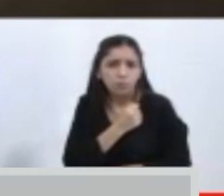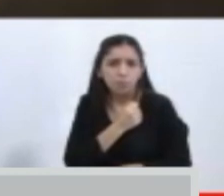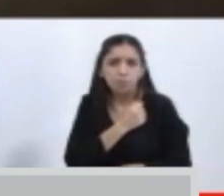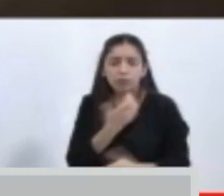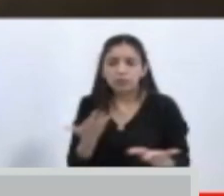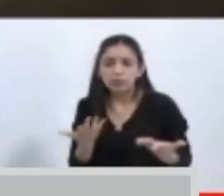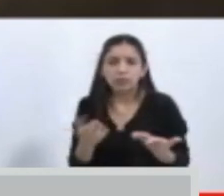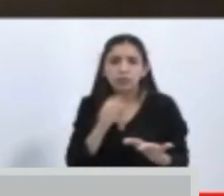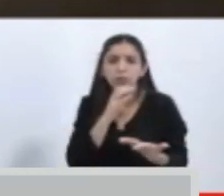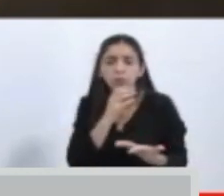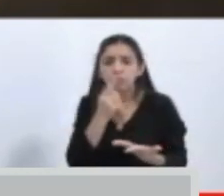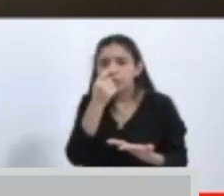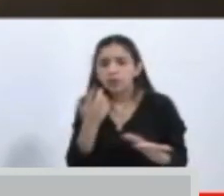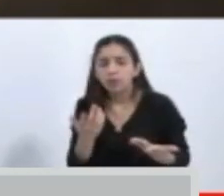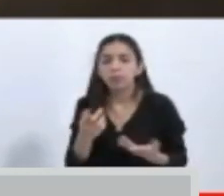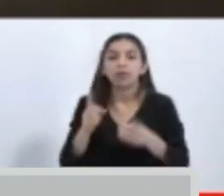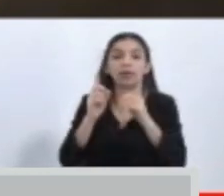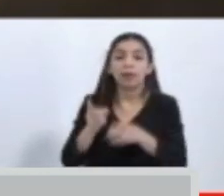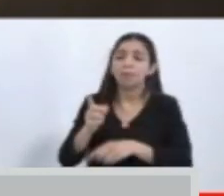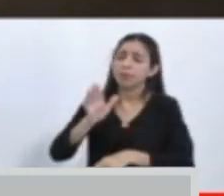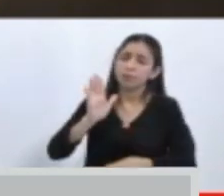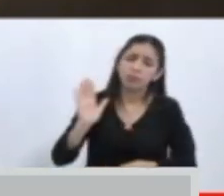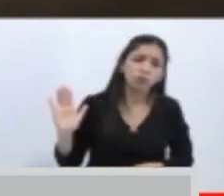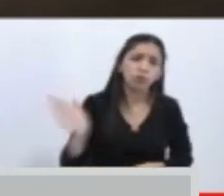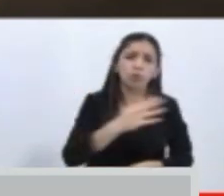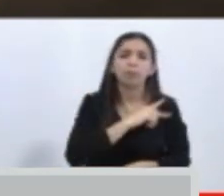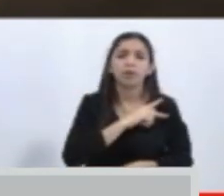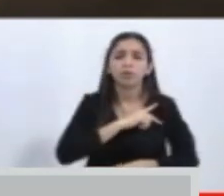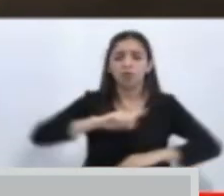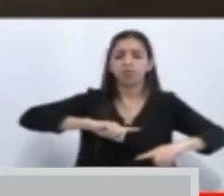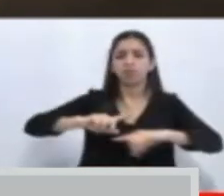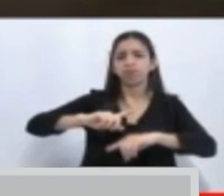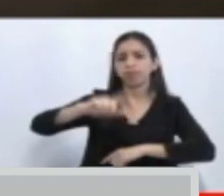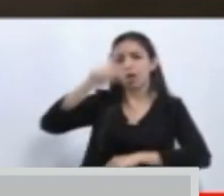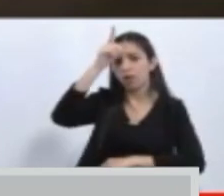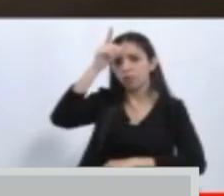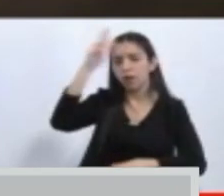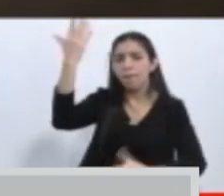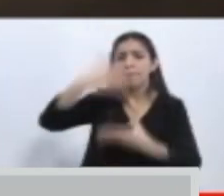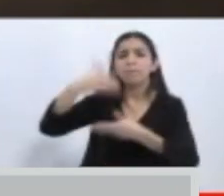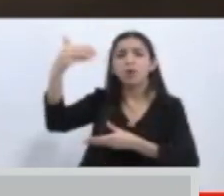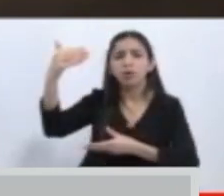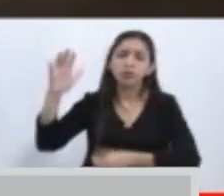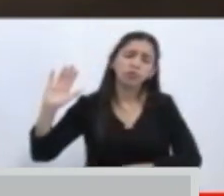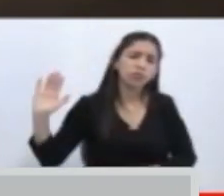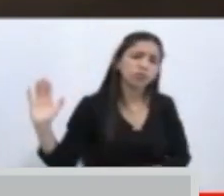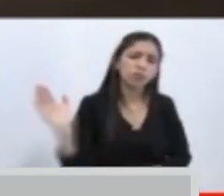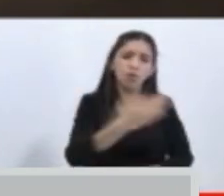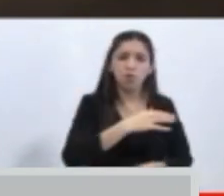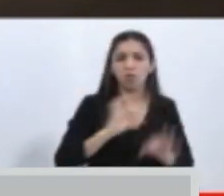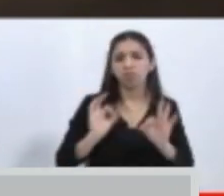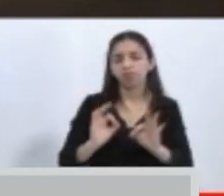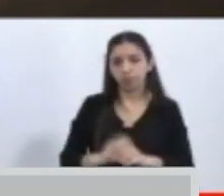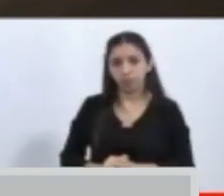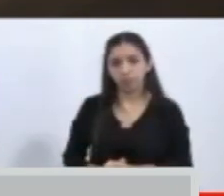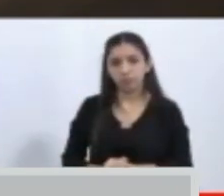que estuvieron preocupados en todo este tiempo, a todos los grandes dirigentes políticos de todos